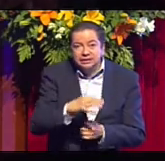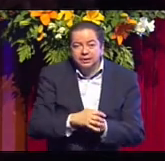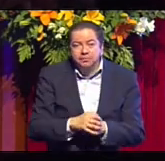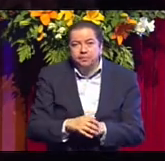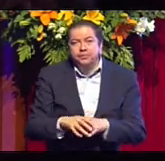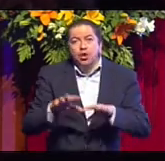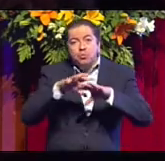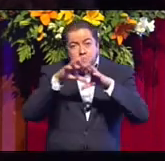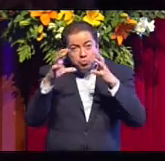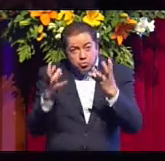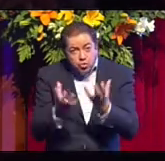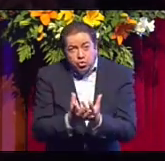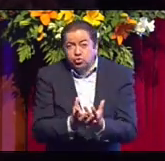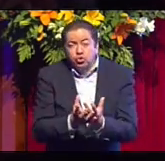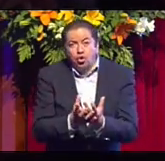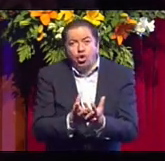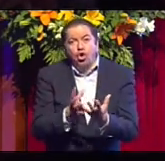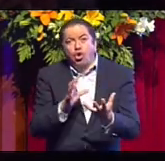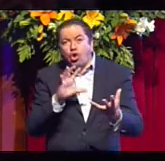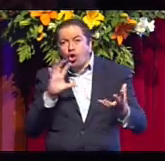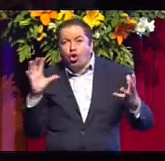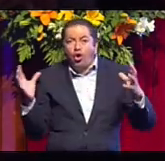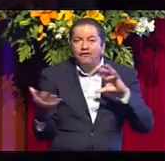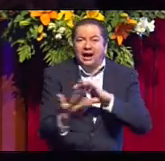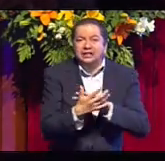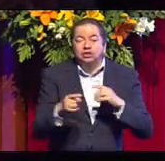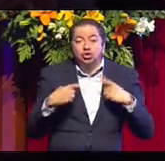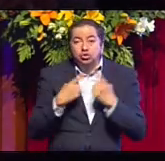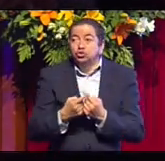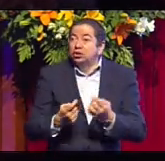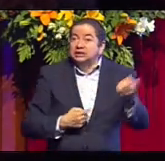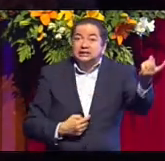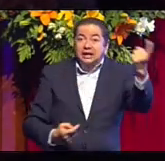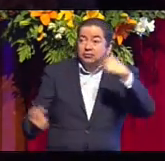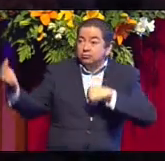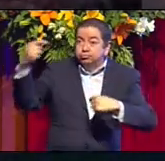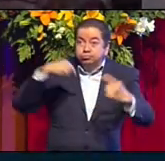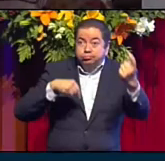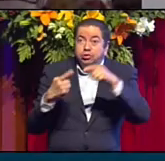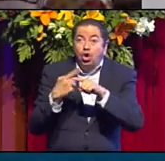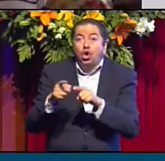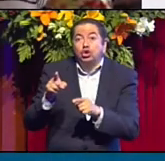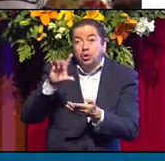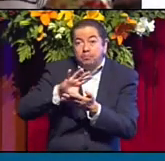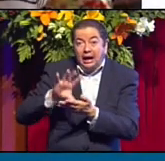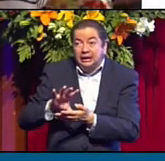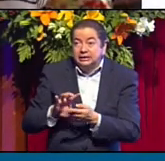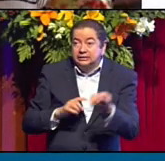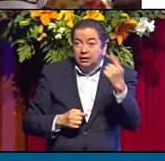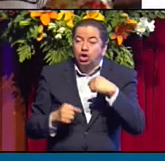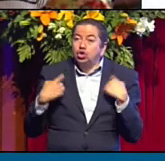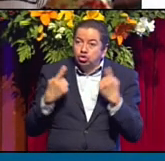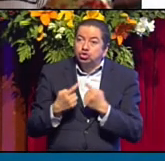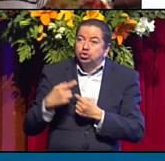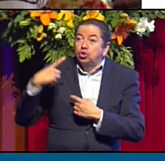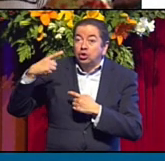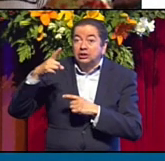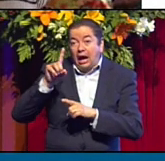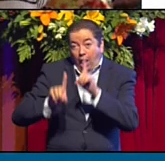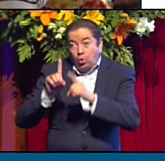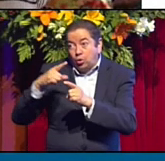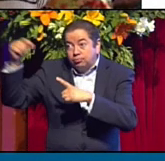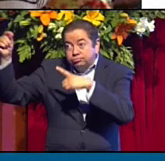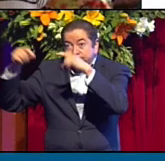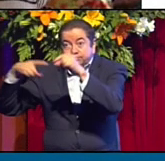mundo globalizado, donde efectivamente recibimos emigrantes y mucha gente emigra, hoy día tenemos una visión,